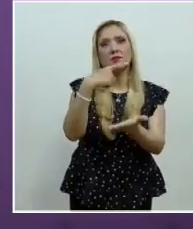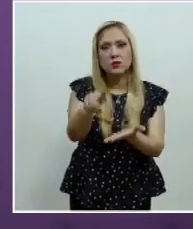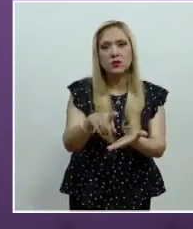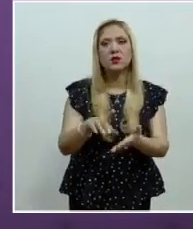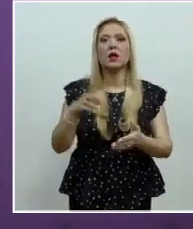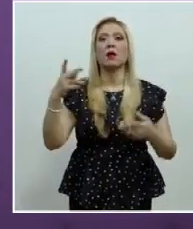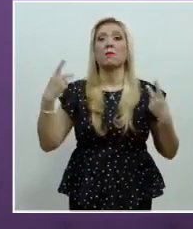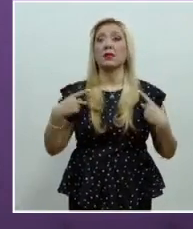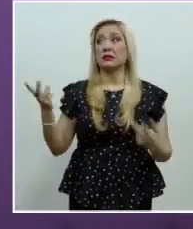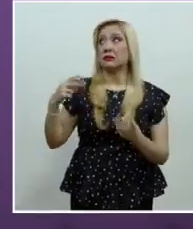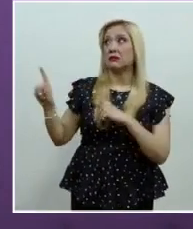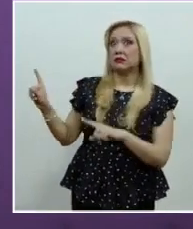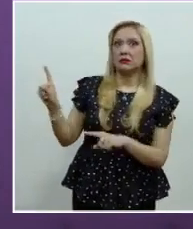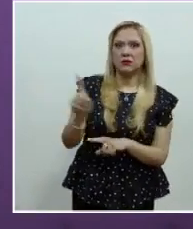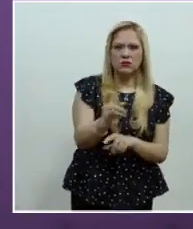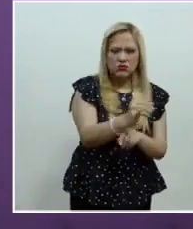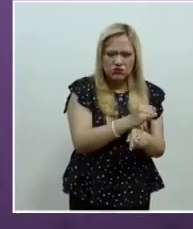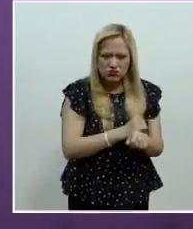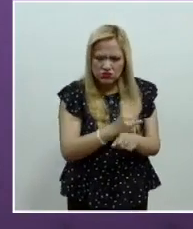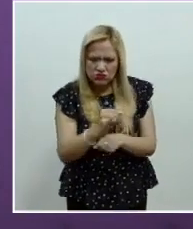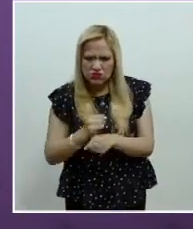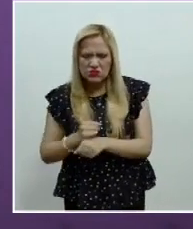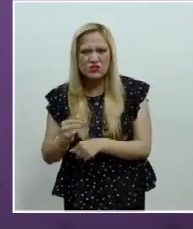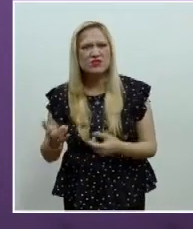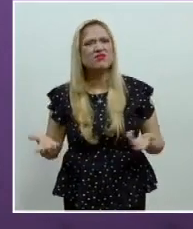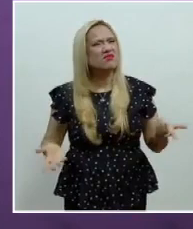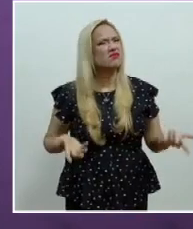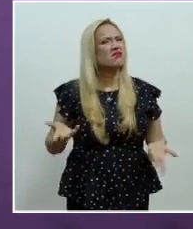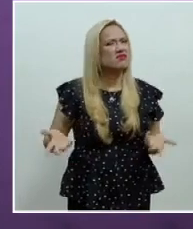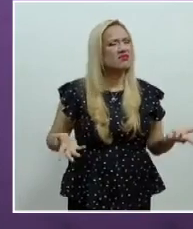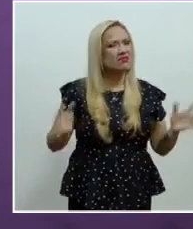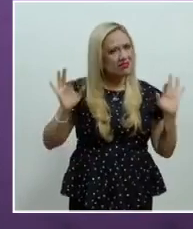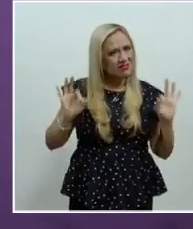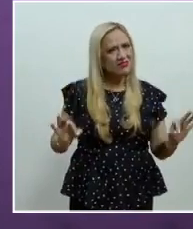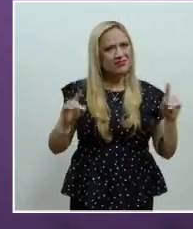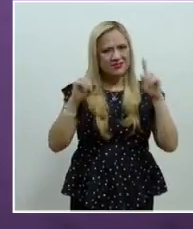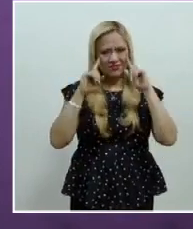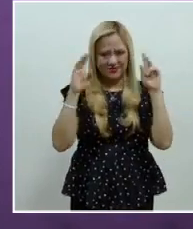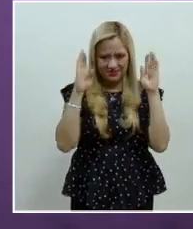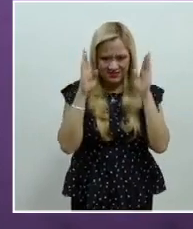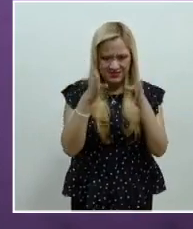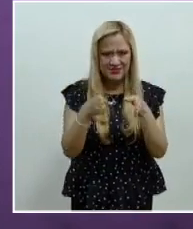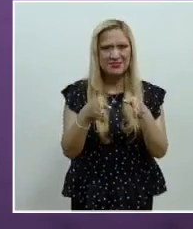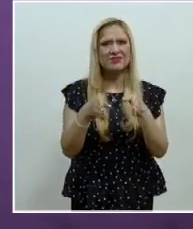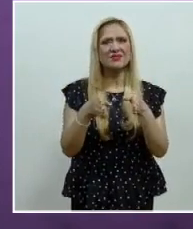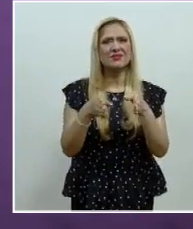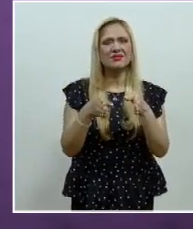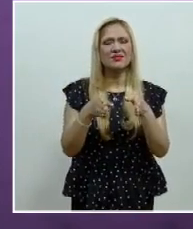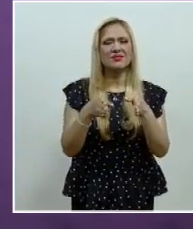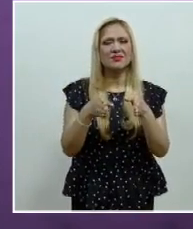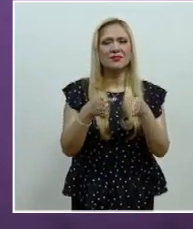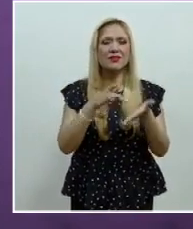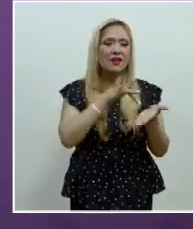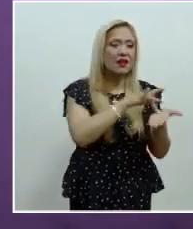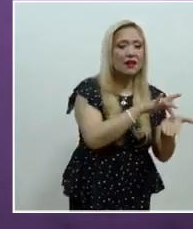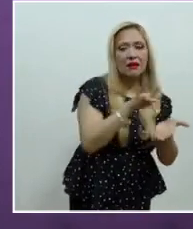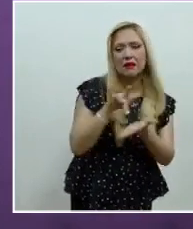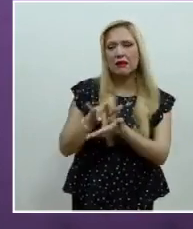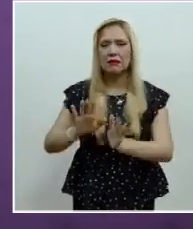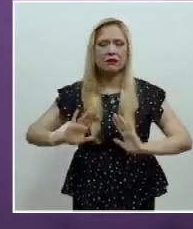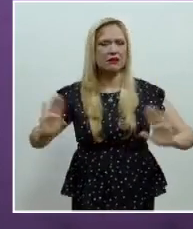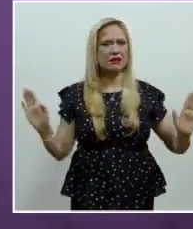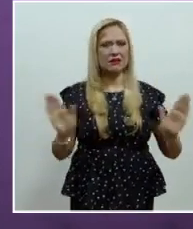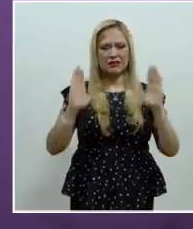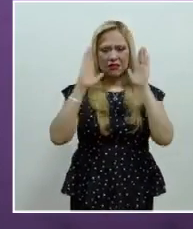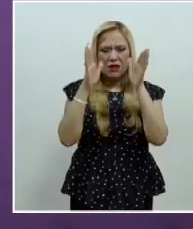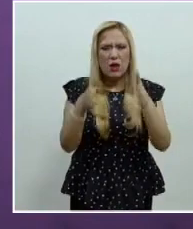a analizar con perspectiva de género, que sea objetiva, que sea imparcial?